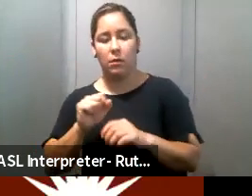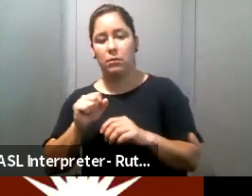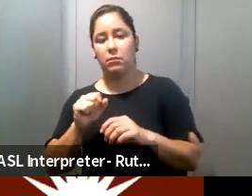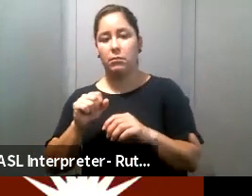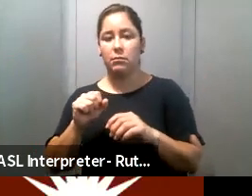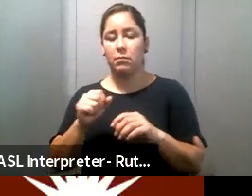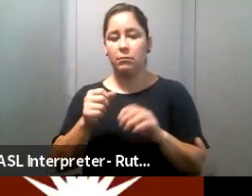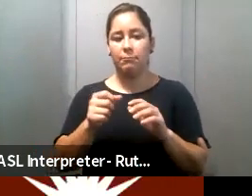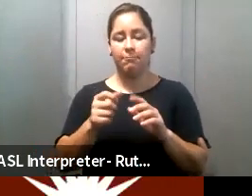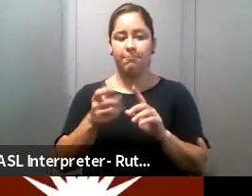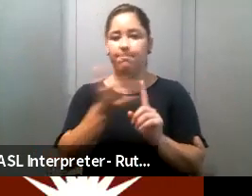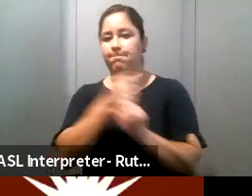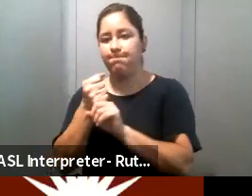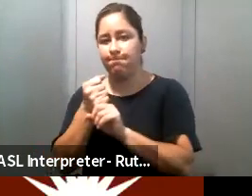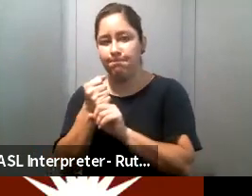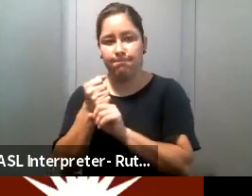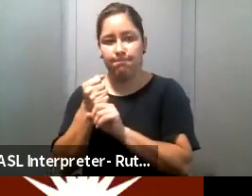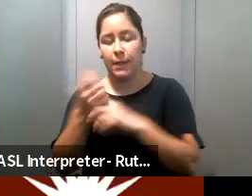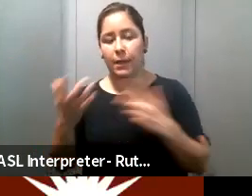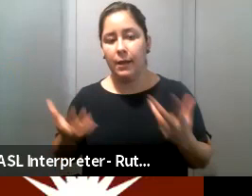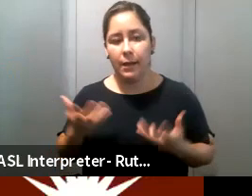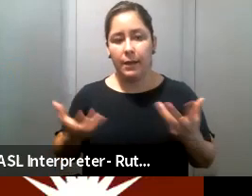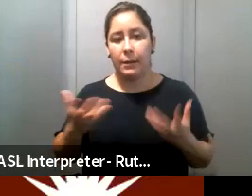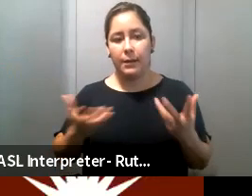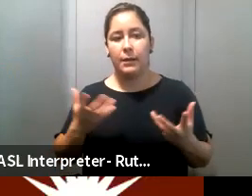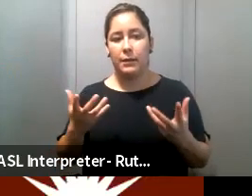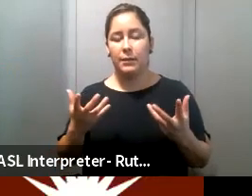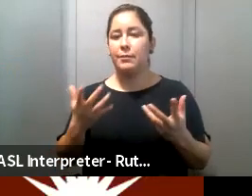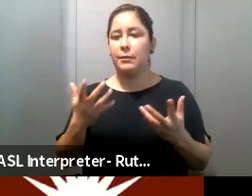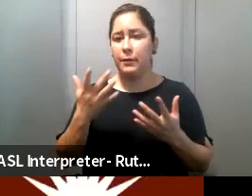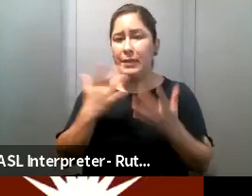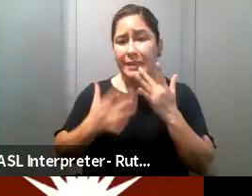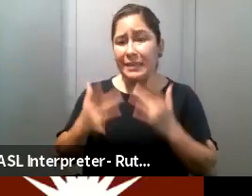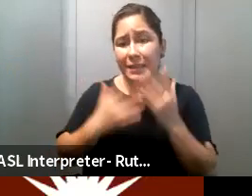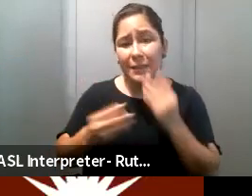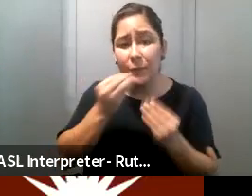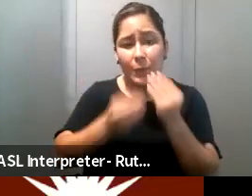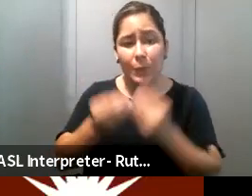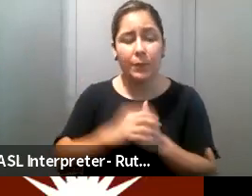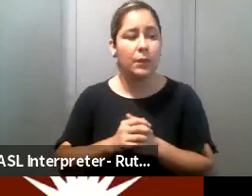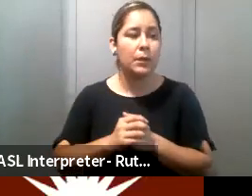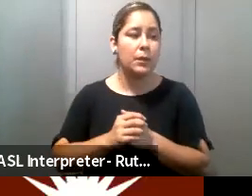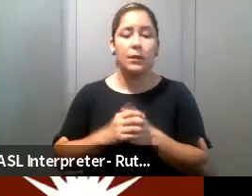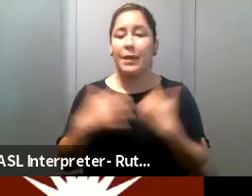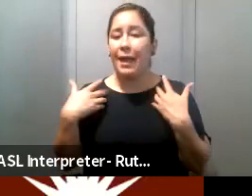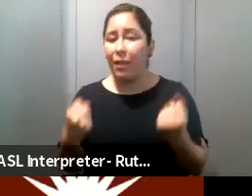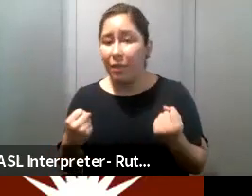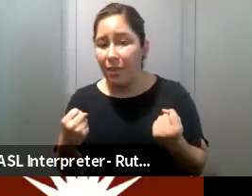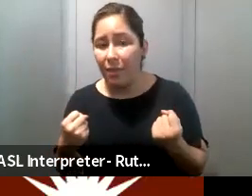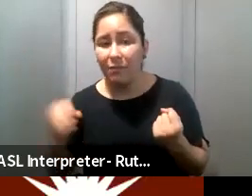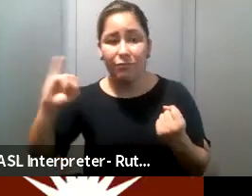y pues claramente mencionar que falta de recursos, alimentos, cuidados médicos, vivienda, no lo